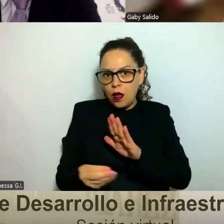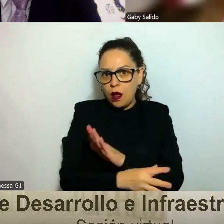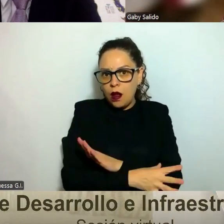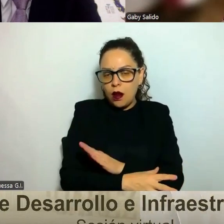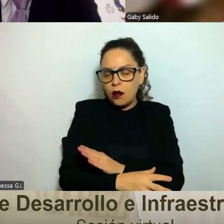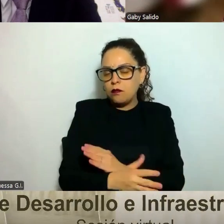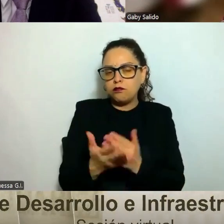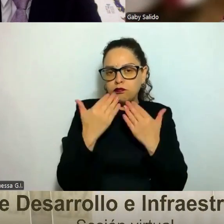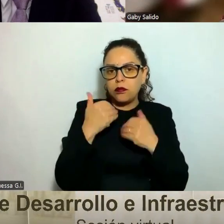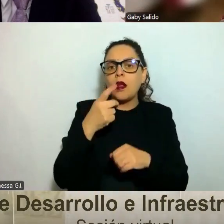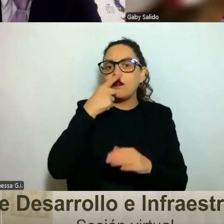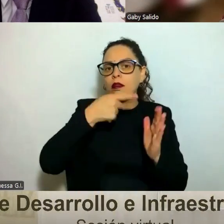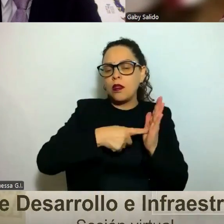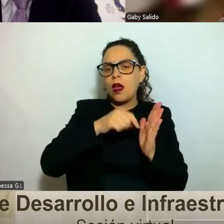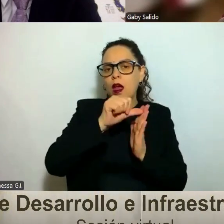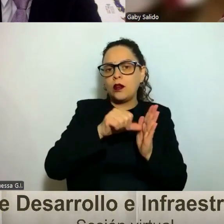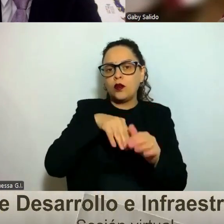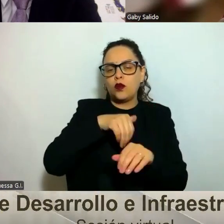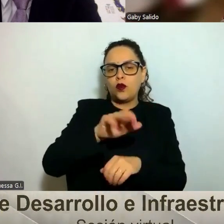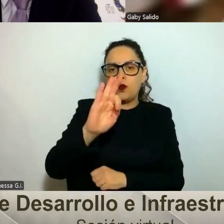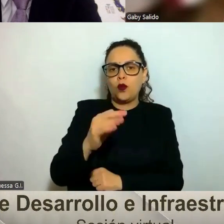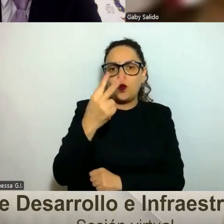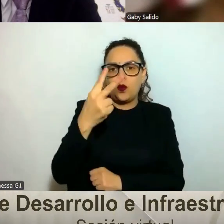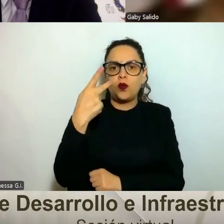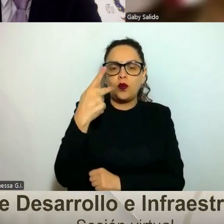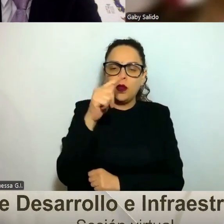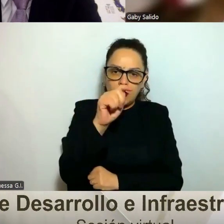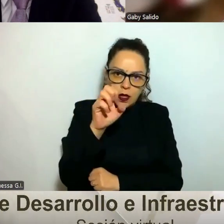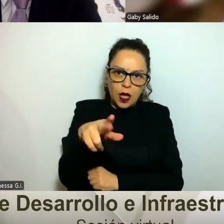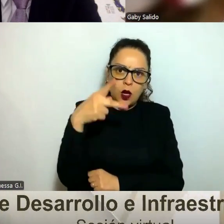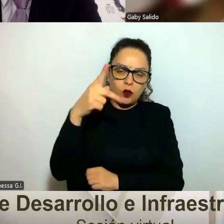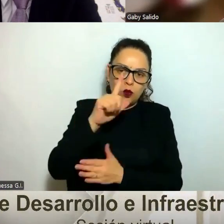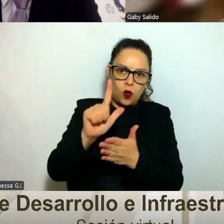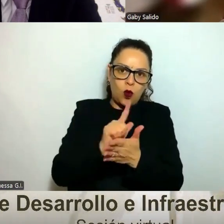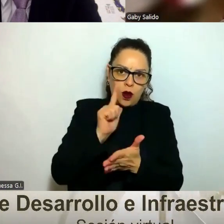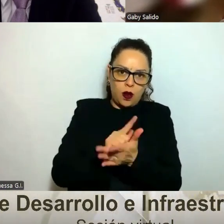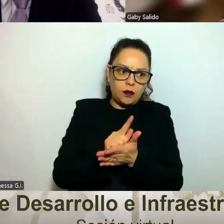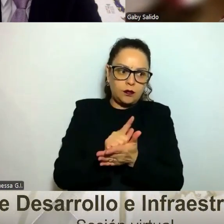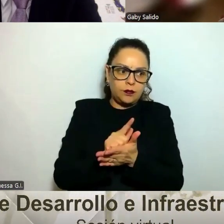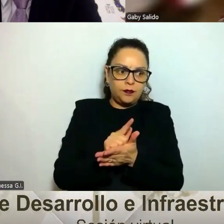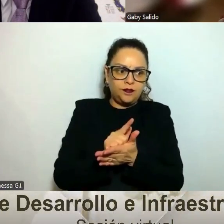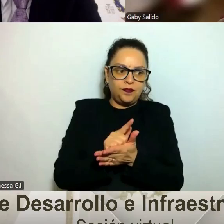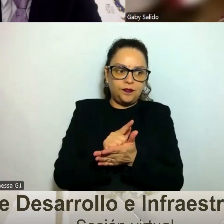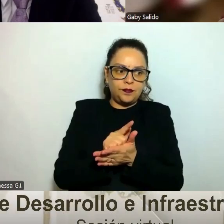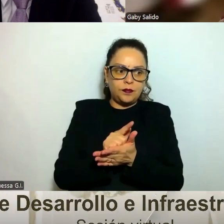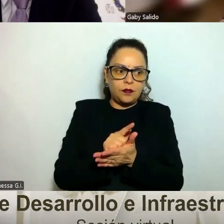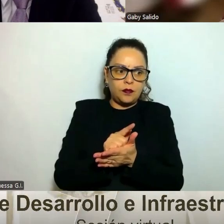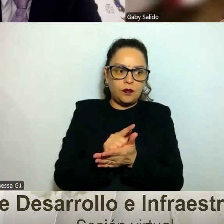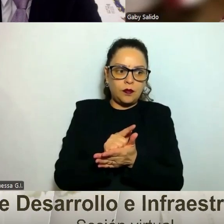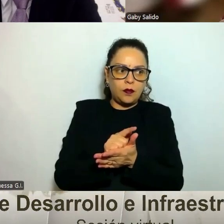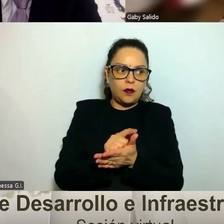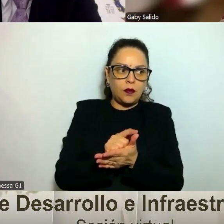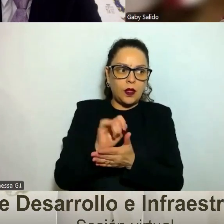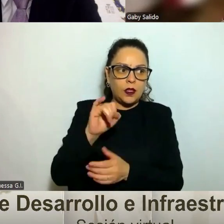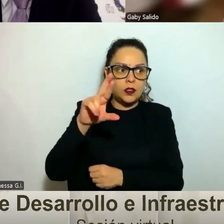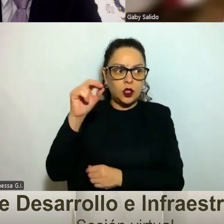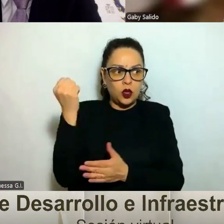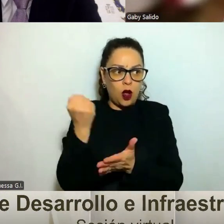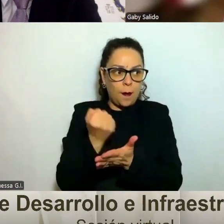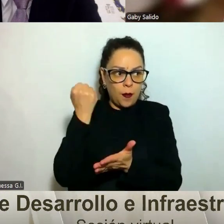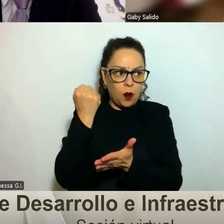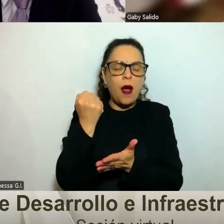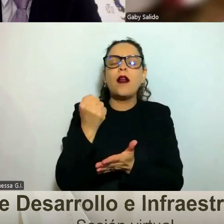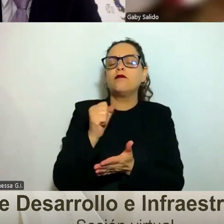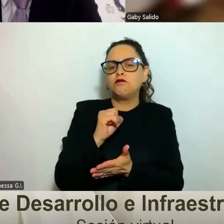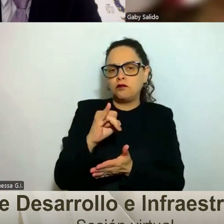previstas en el artículo 42 ter del ordenamiento legal de referencia. Para la aprobación de la iniciativa se consideró que la imagen objetivo